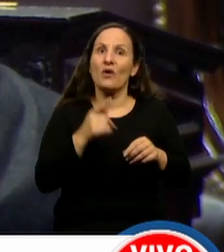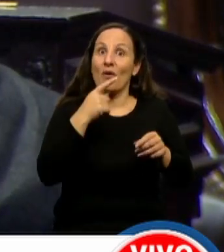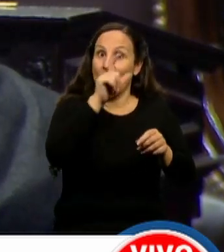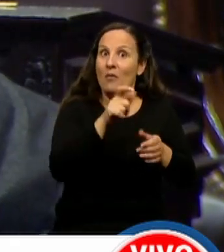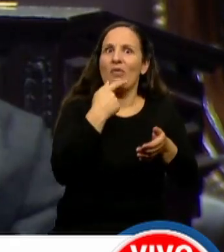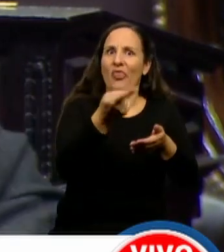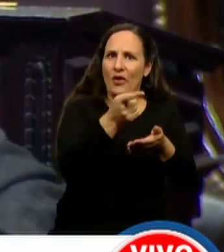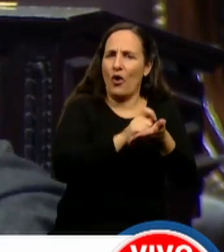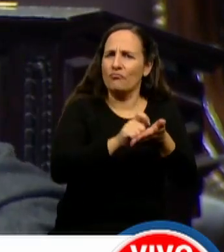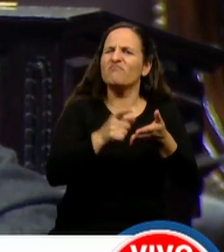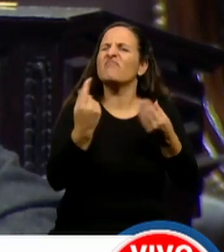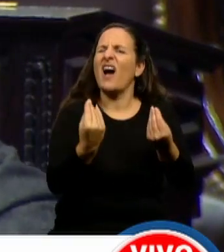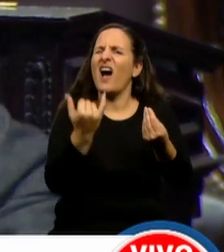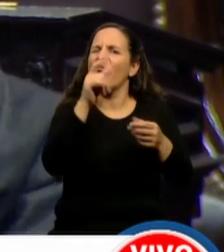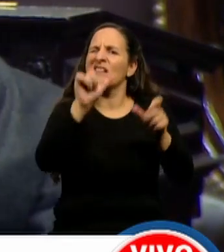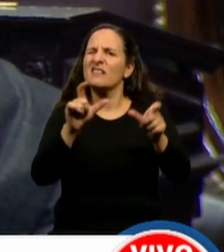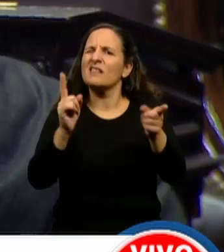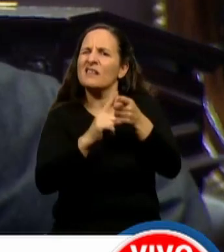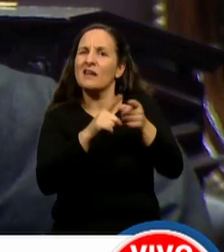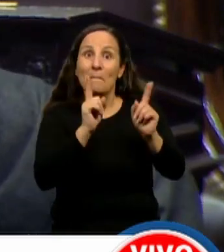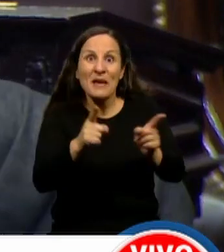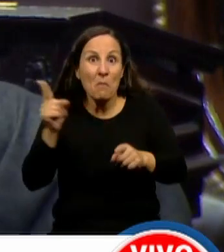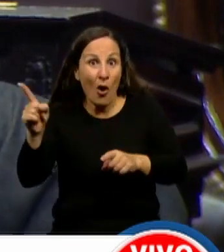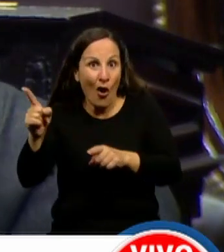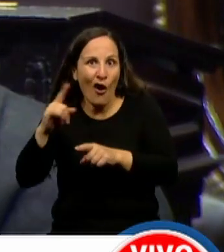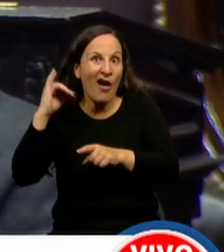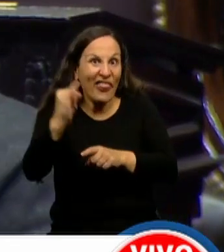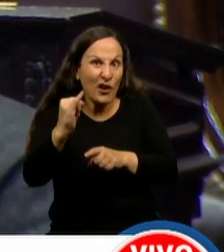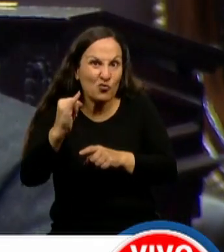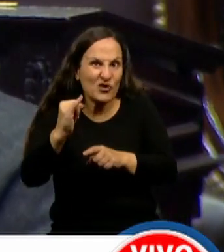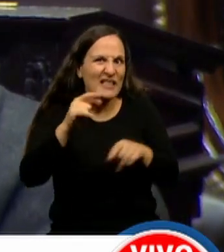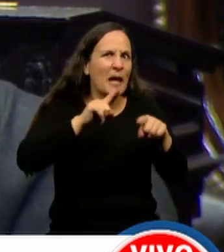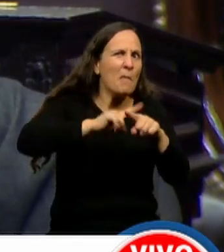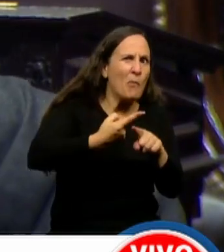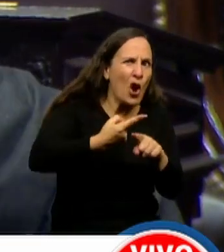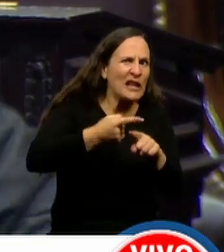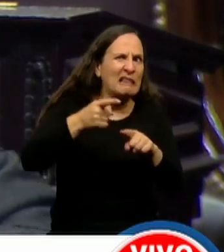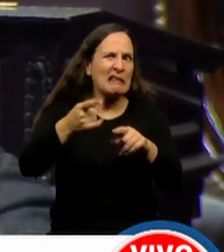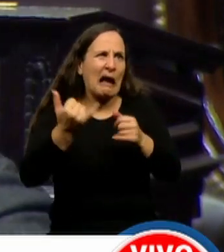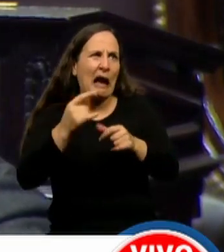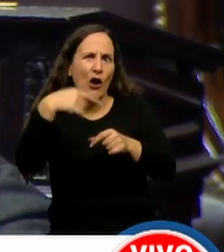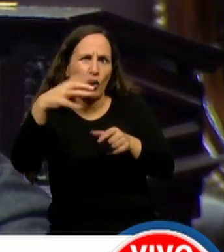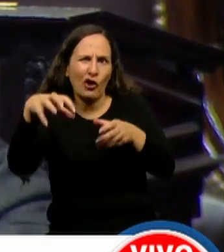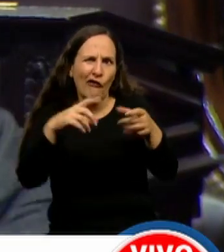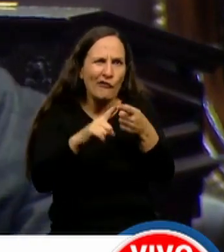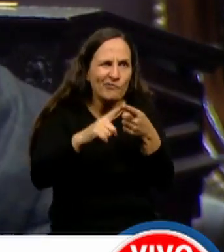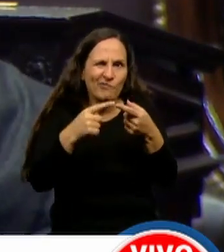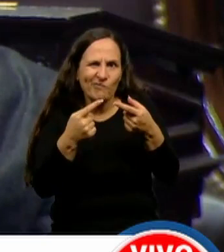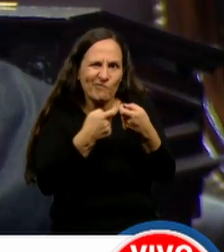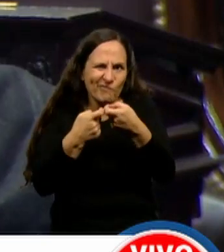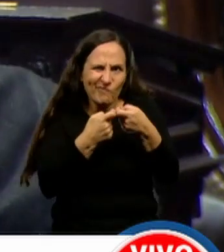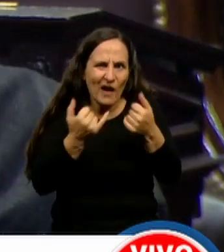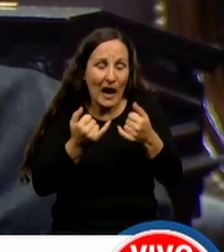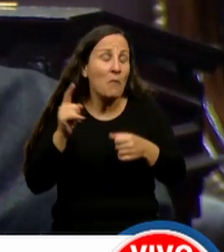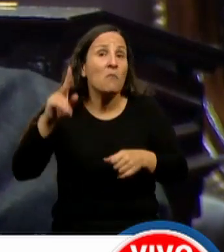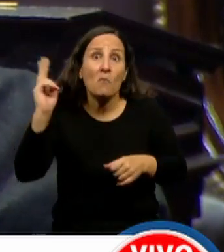Describió allí los vínculos que denunciaste siempre entre la política y estos servicios paralelos. Se te fue